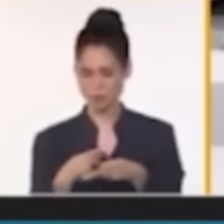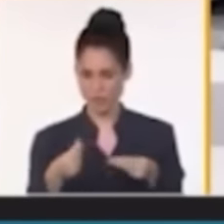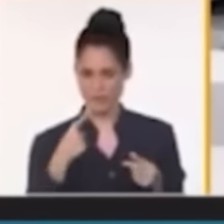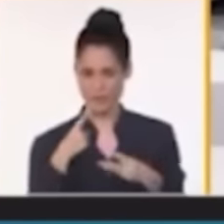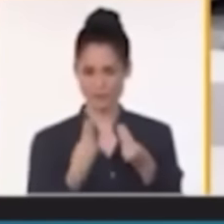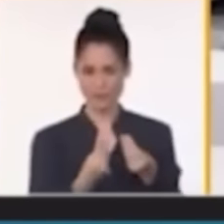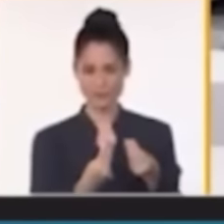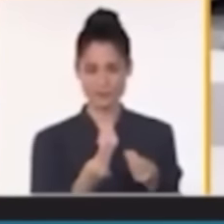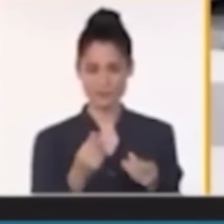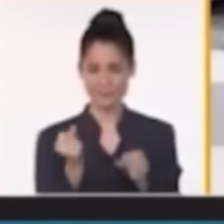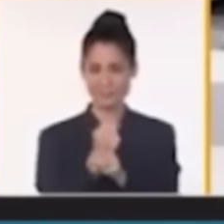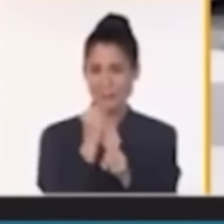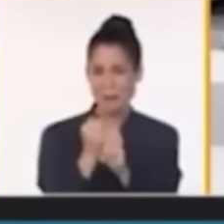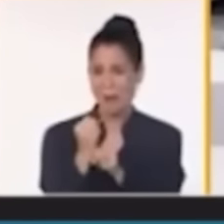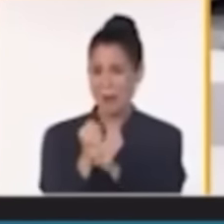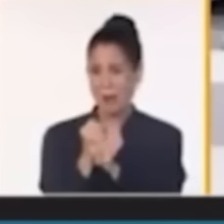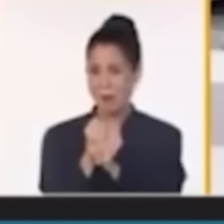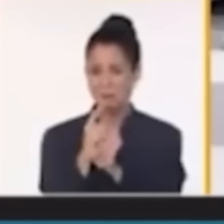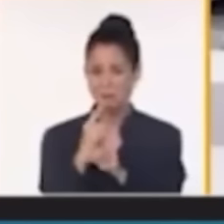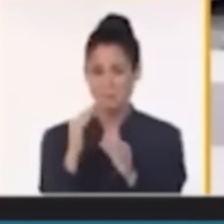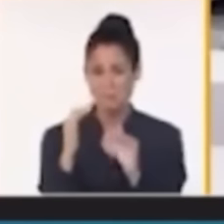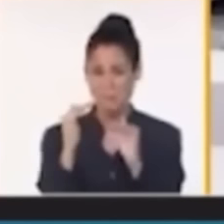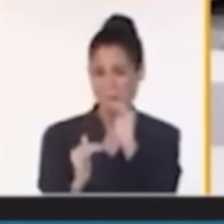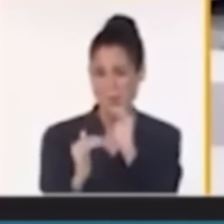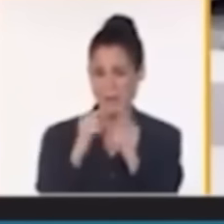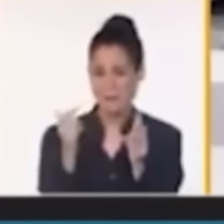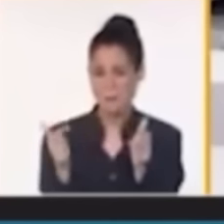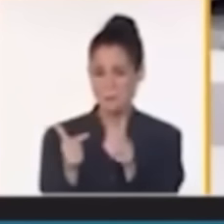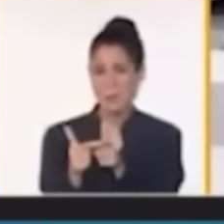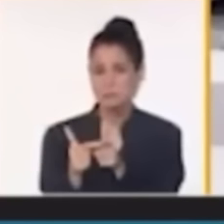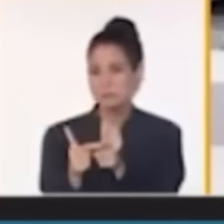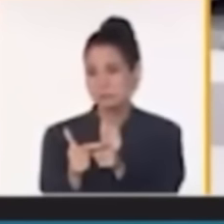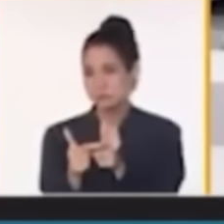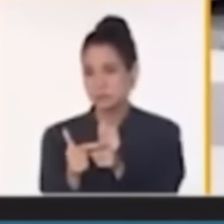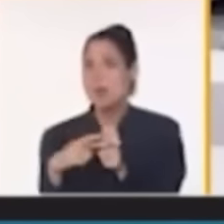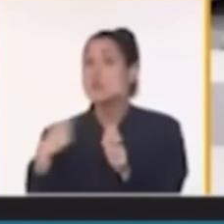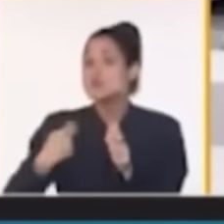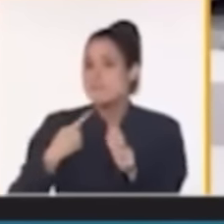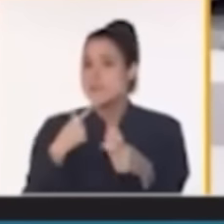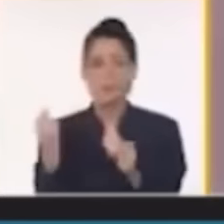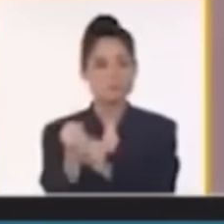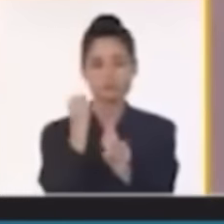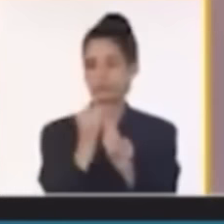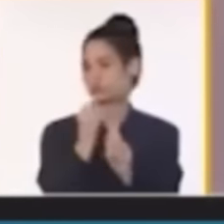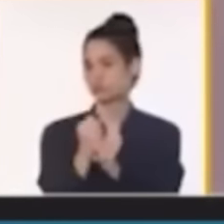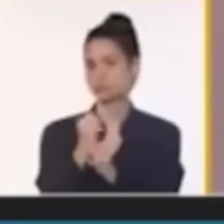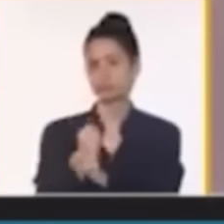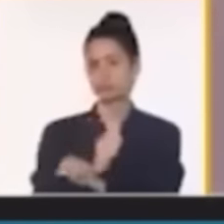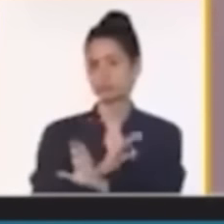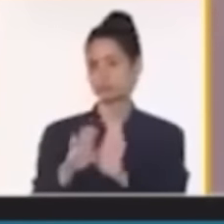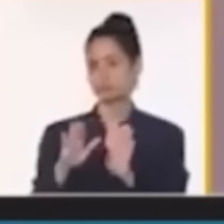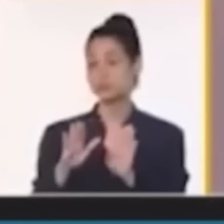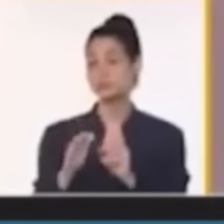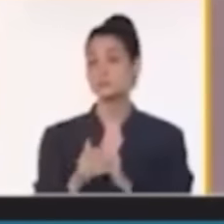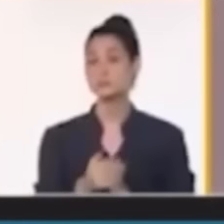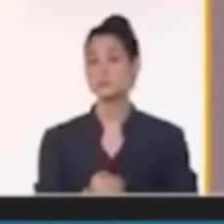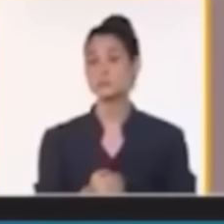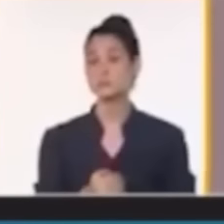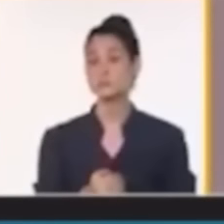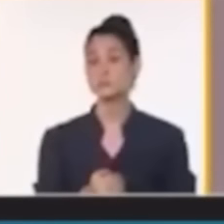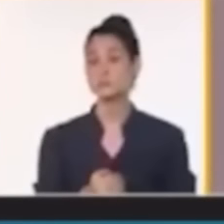nos faltó más control sistemático ha usufructuario pero también en su contratos está lo que tiene y lo que no tiene que hacer y la persona también tiene que tener la